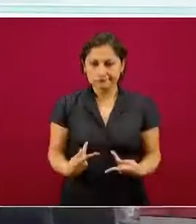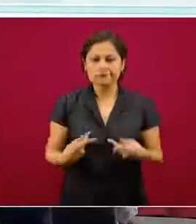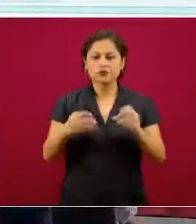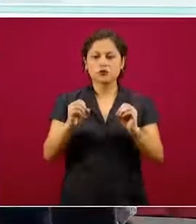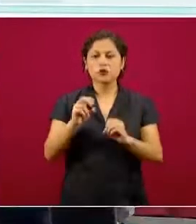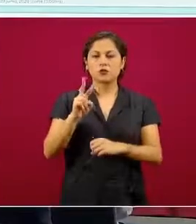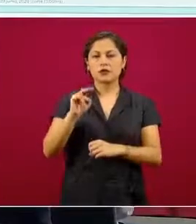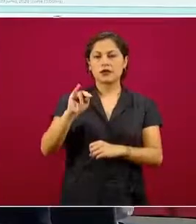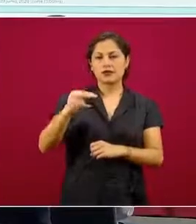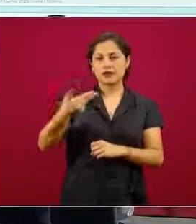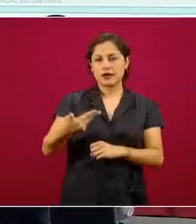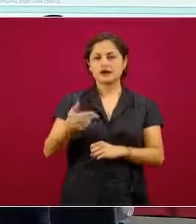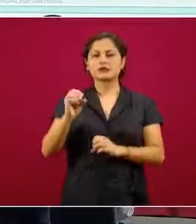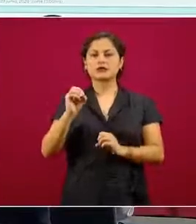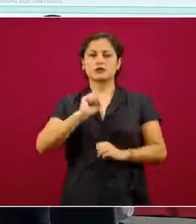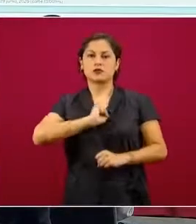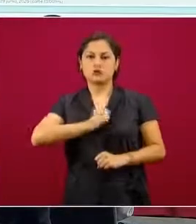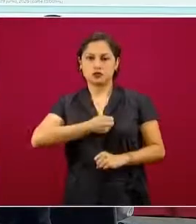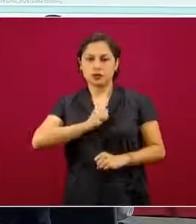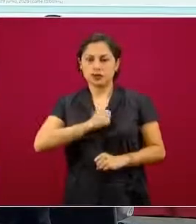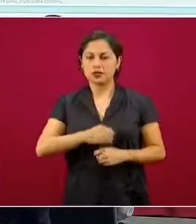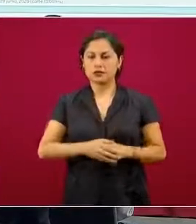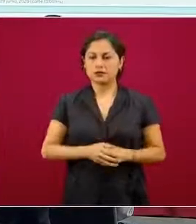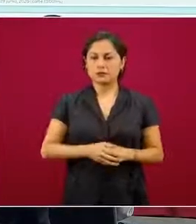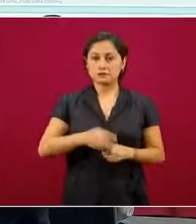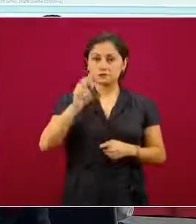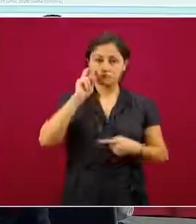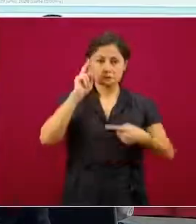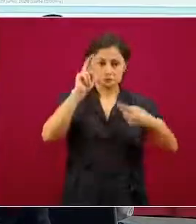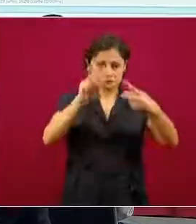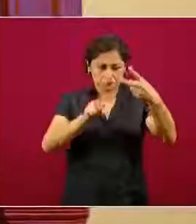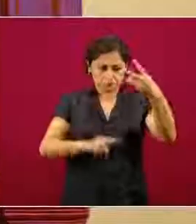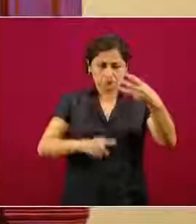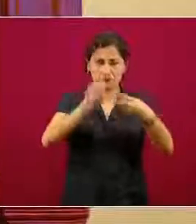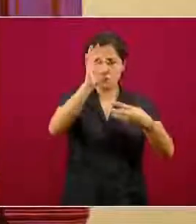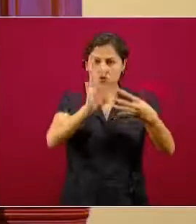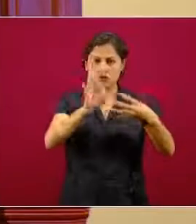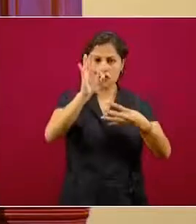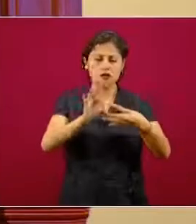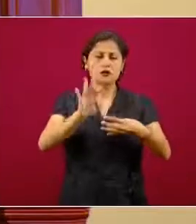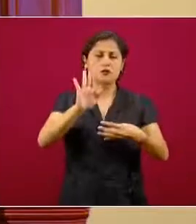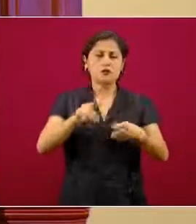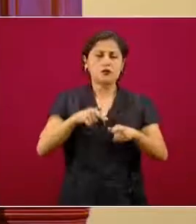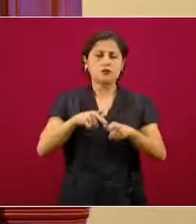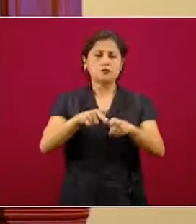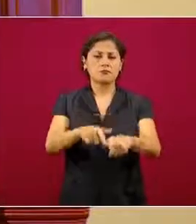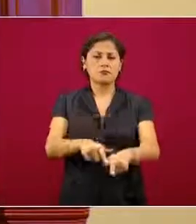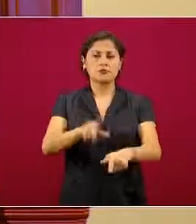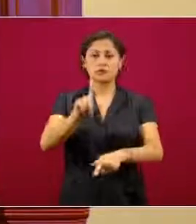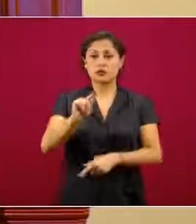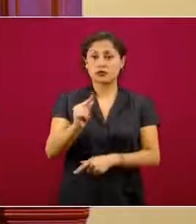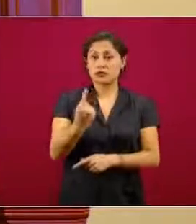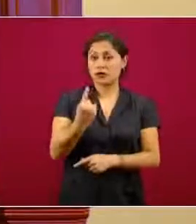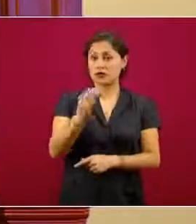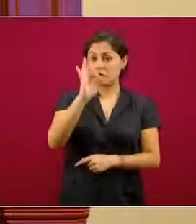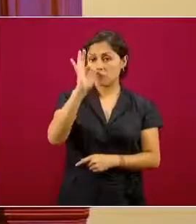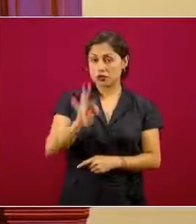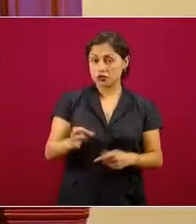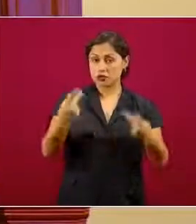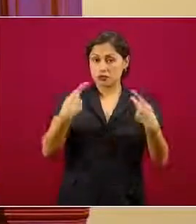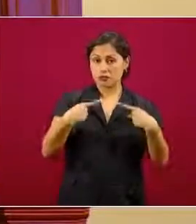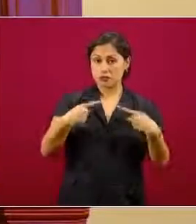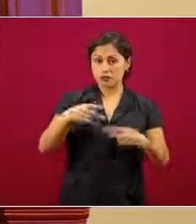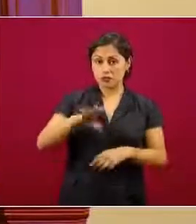VIH o SIDA. Hasta el momento, y también porcentajes que no han variado mucho, el 71% de las personas que han